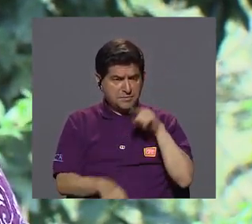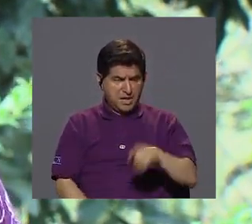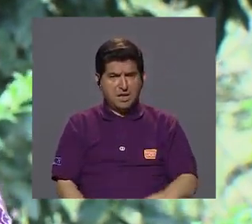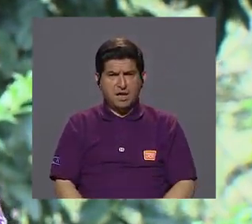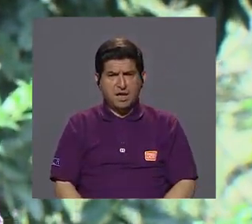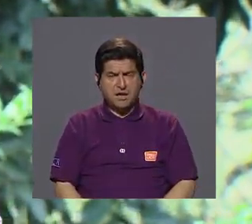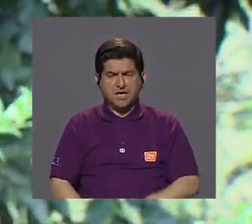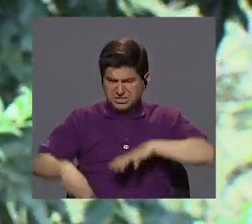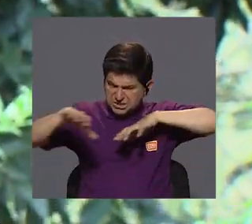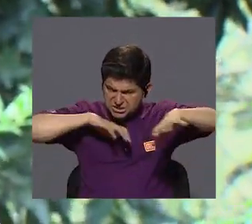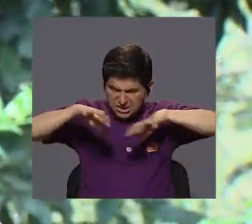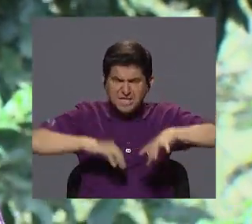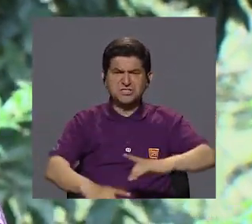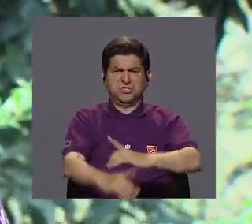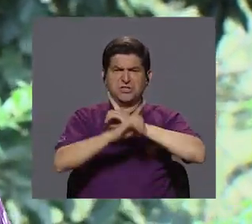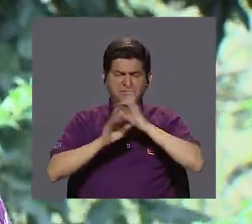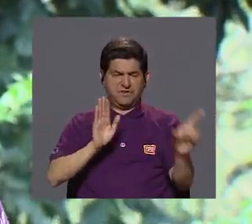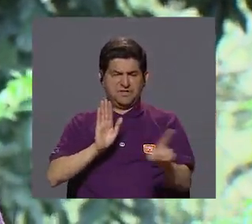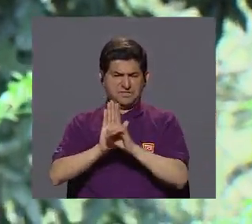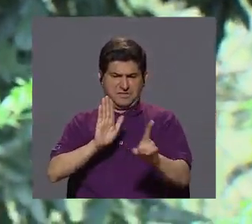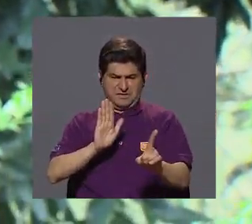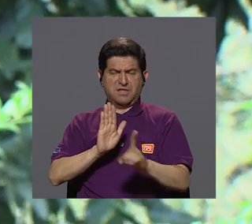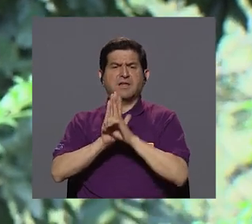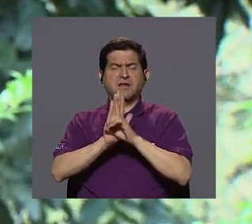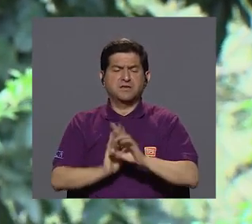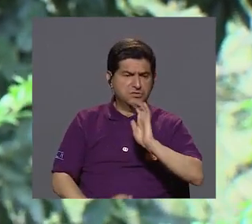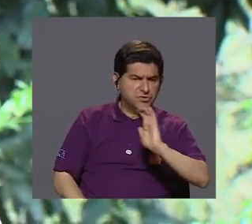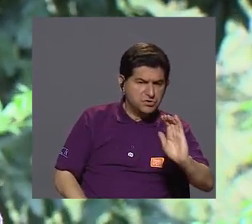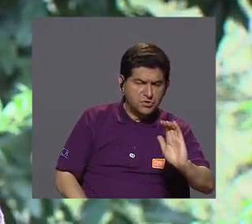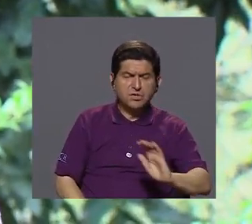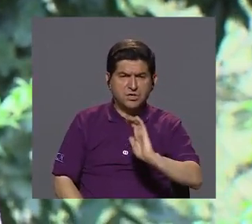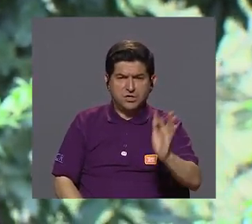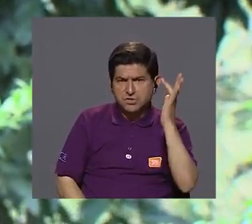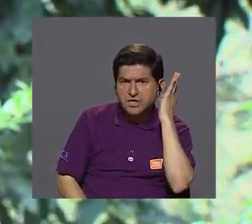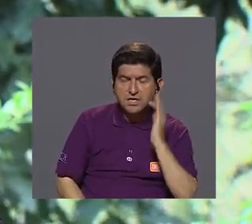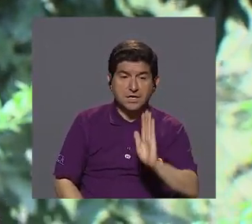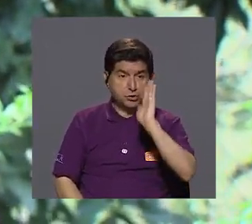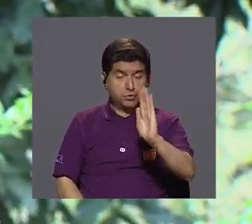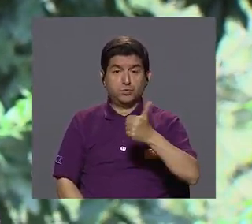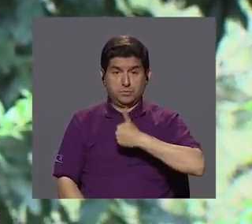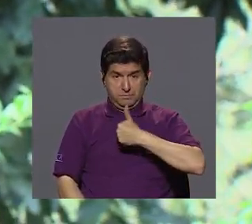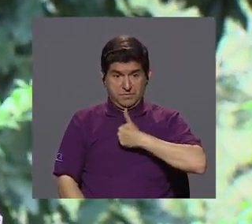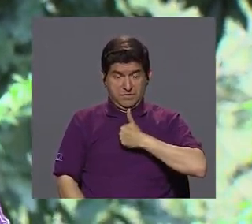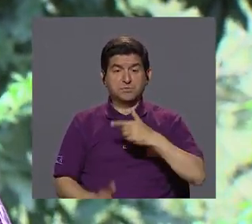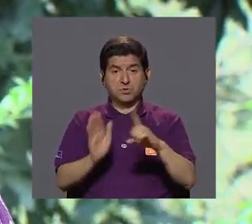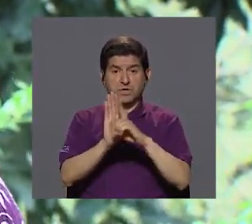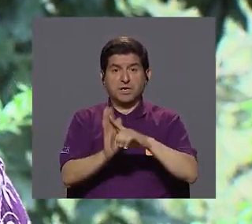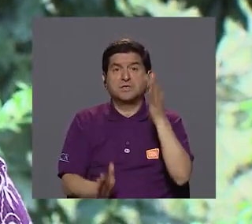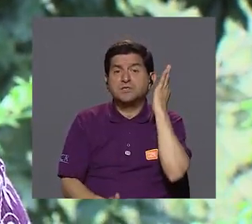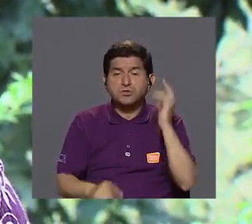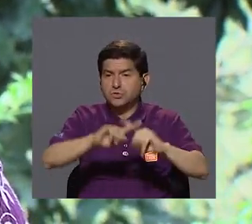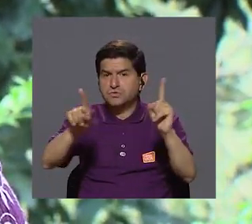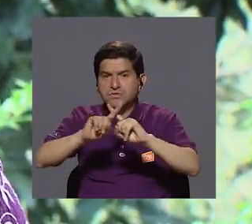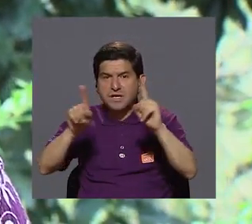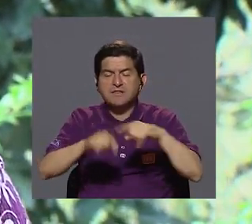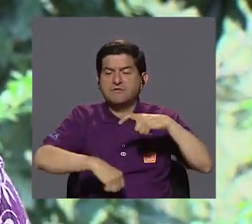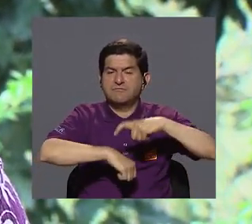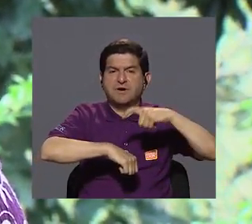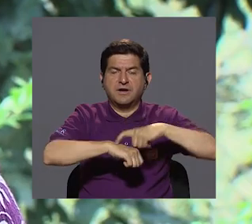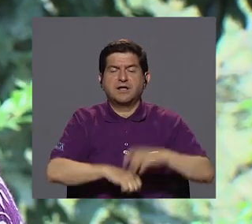mujeres que además se han posicionado de manera muy activa en la defensa de los derechos de niños y niñas, en la defensa de sus derechos como mujeres